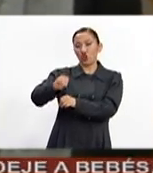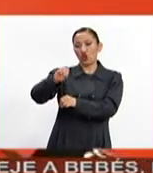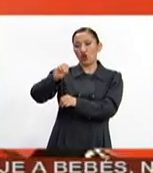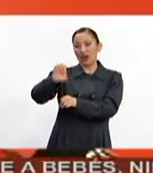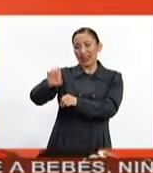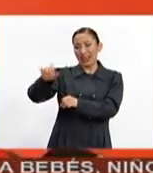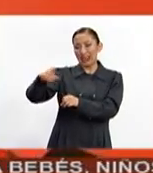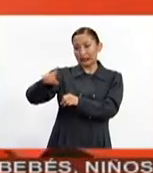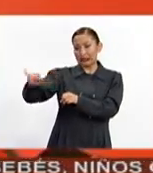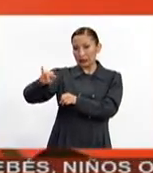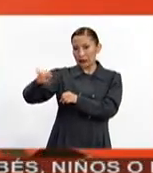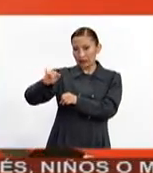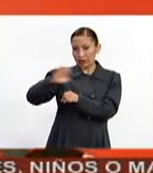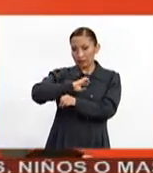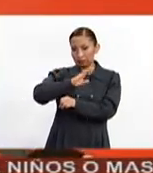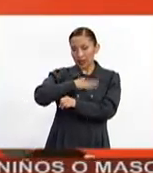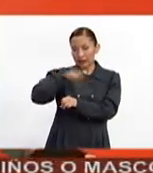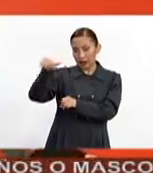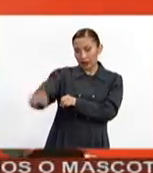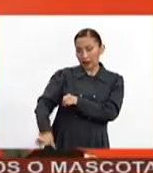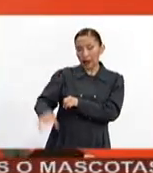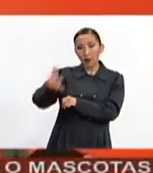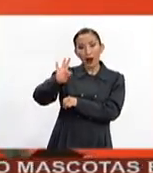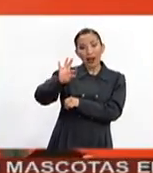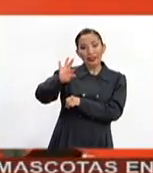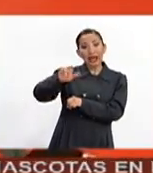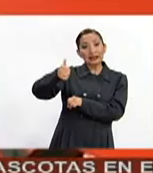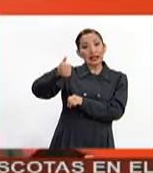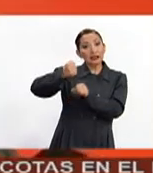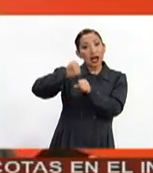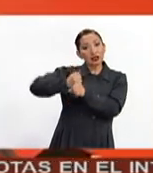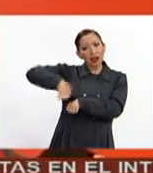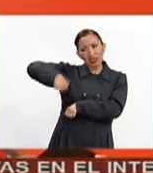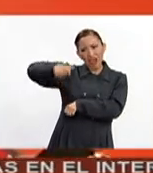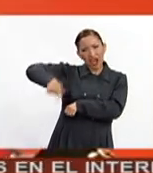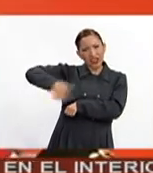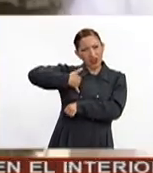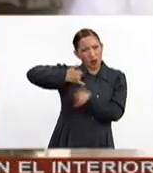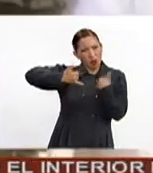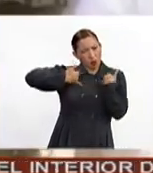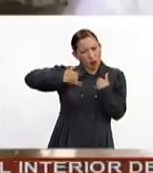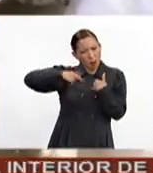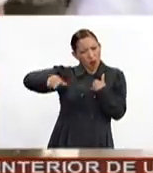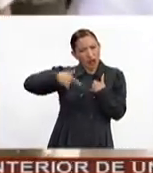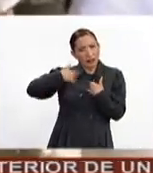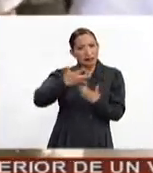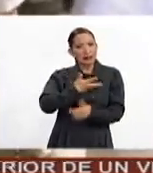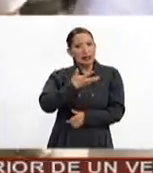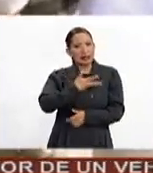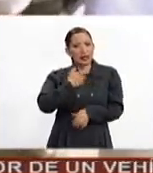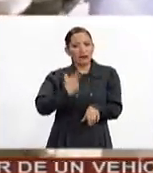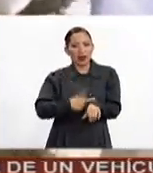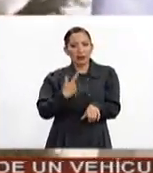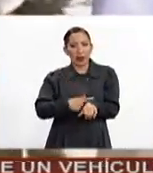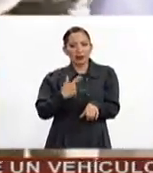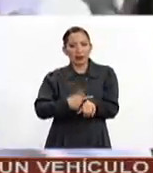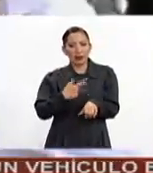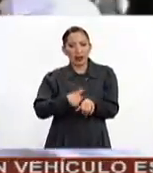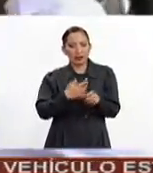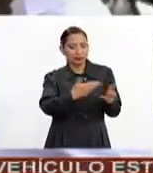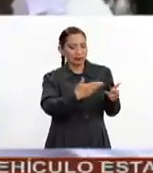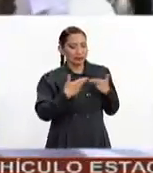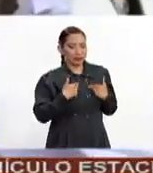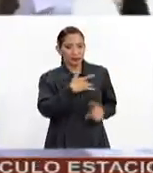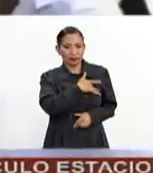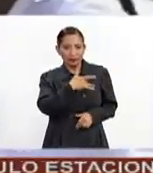ubicado hacia la izquierda de España. Ella tenía 46 años, apenas 46 años, y padecía una enfermedad congénita